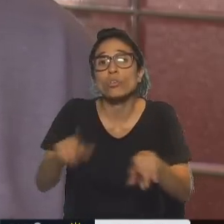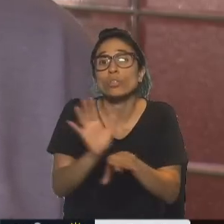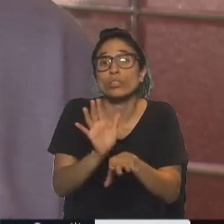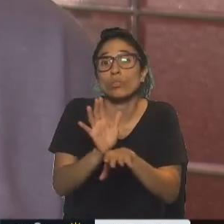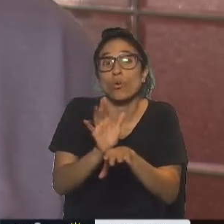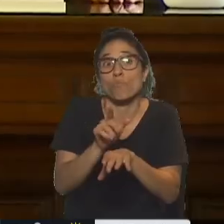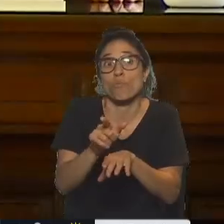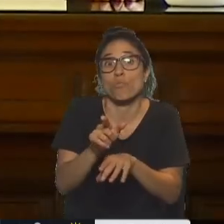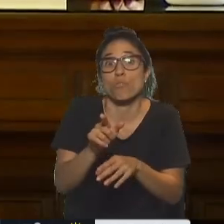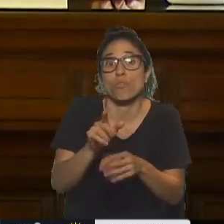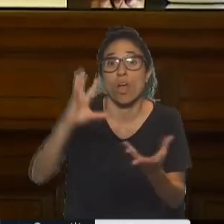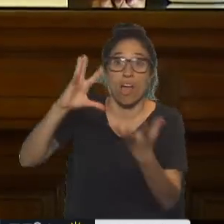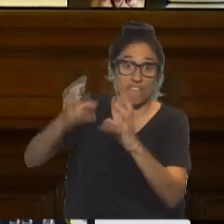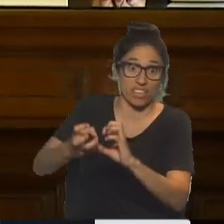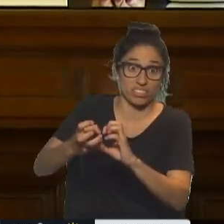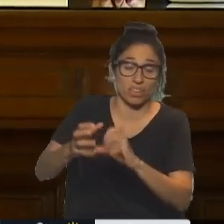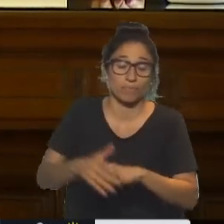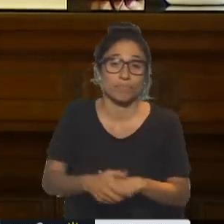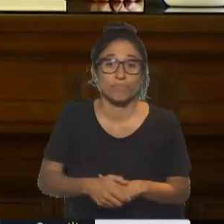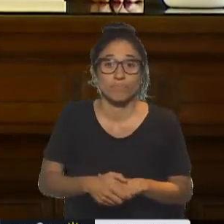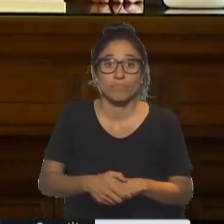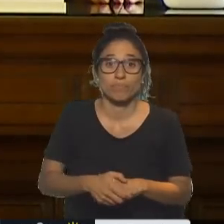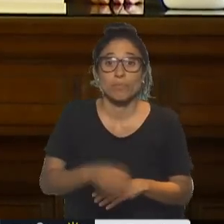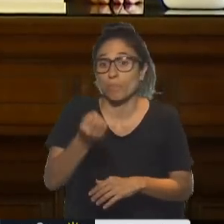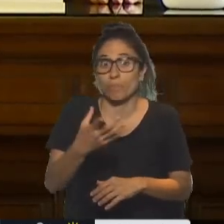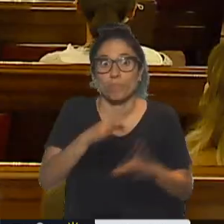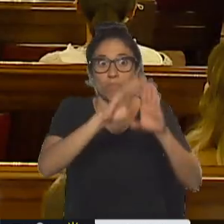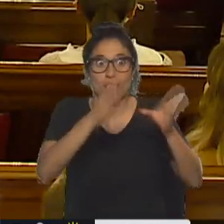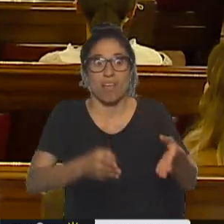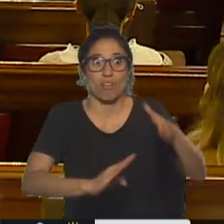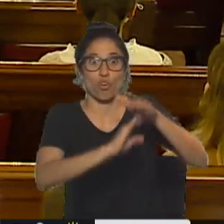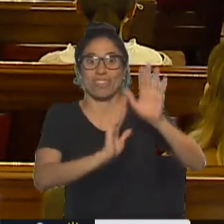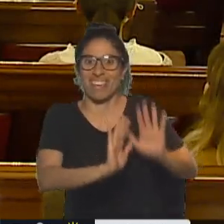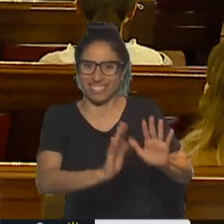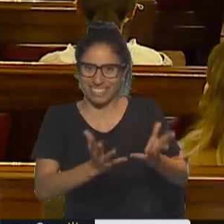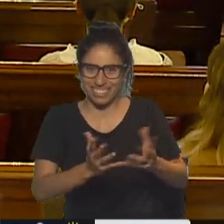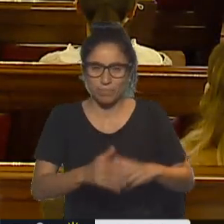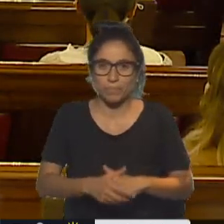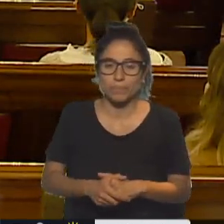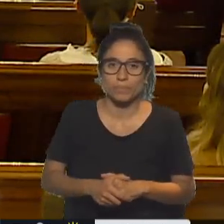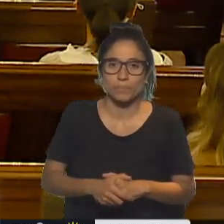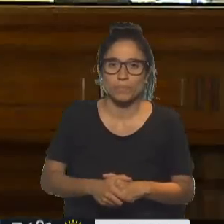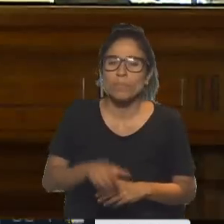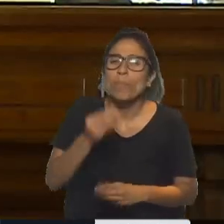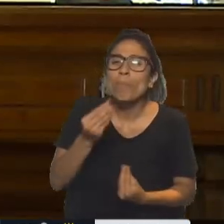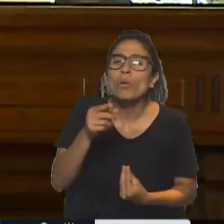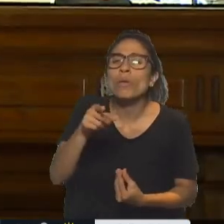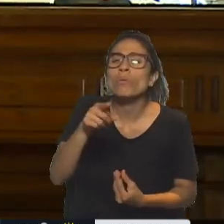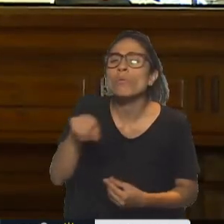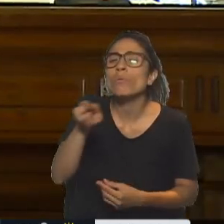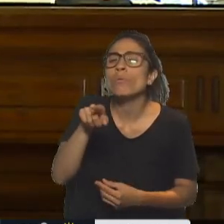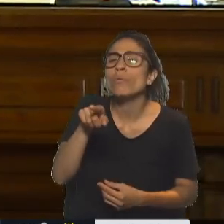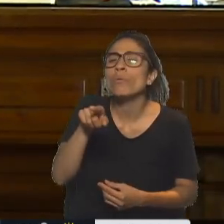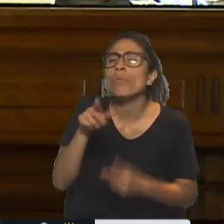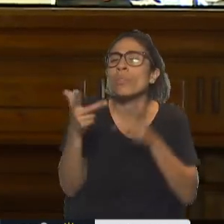o las dos cosas, la Corte Suprema de Justicia de la Nación. ¿Por qué lo califica como violencia institucional?